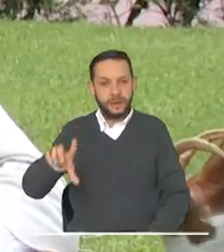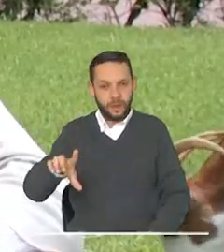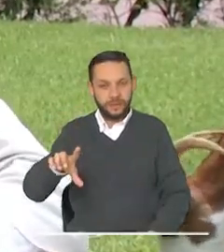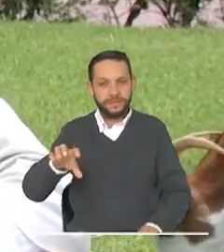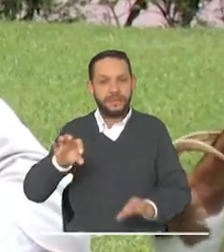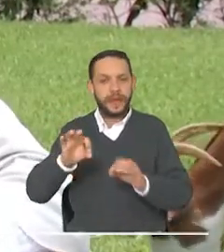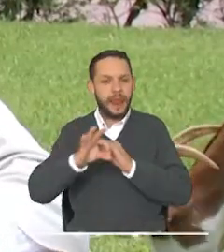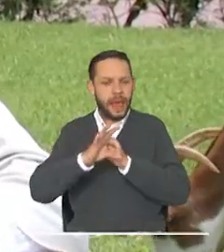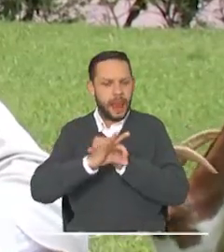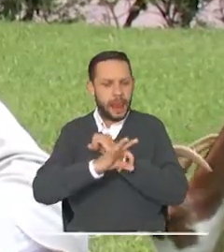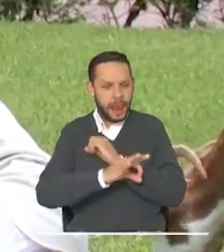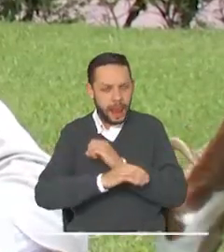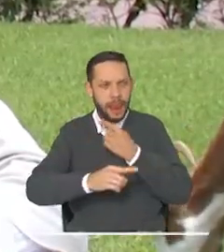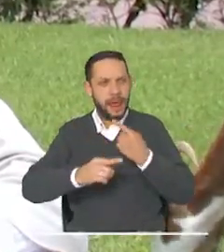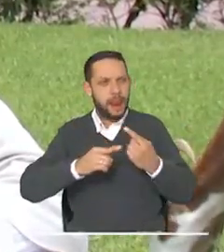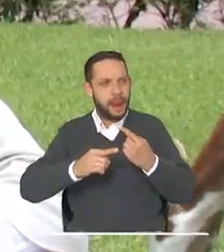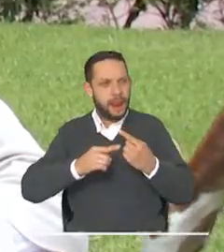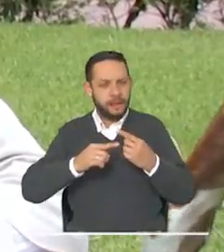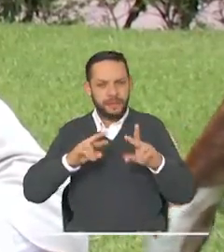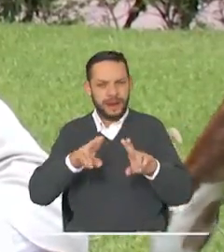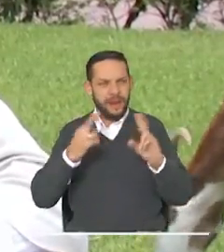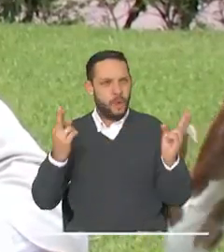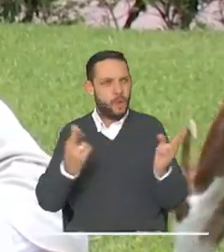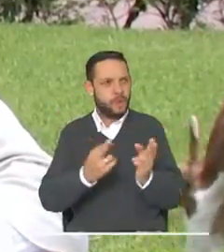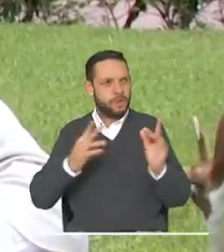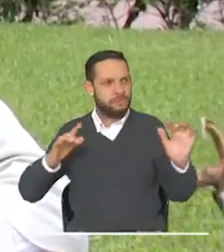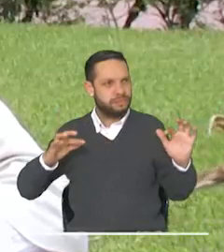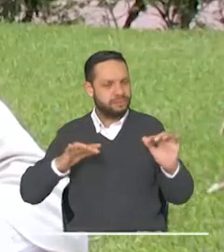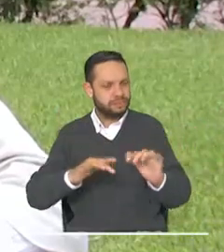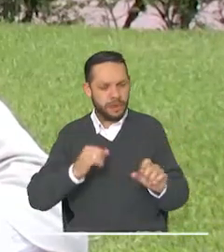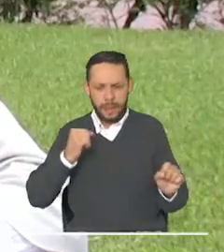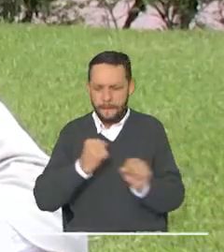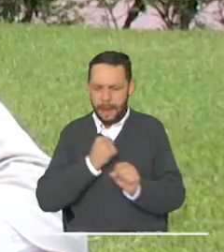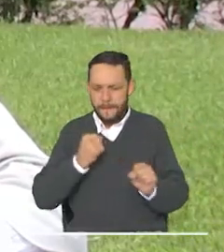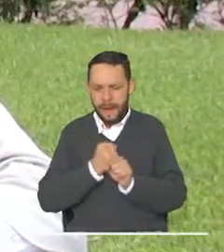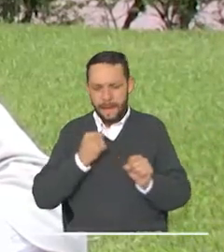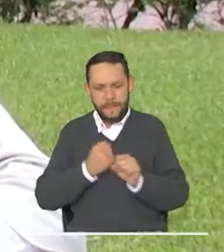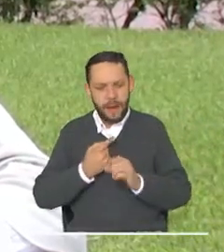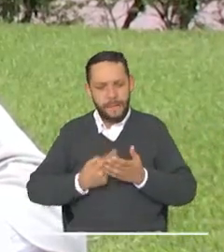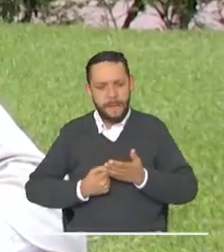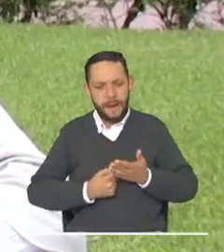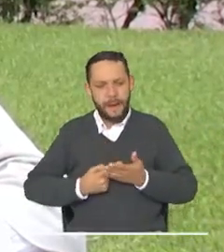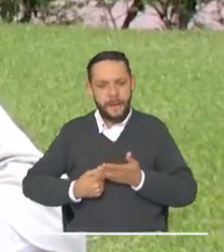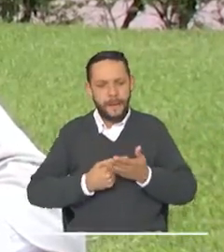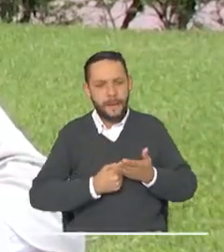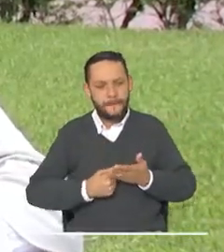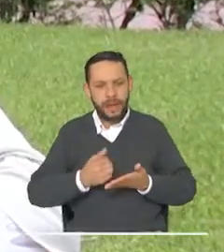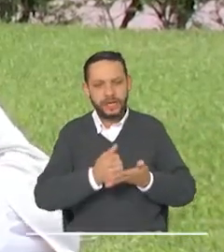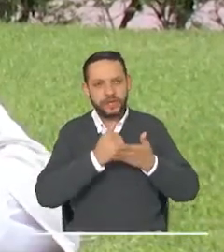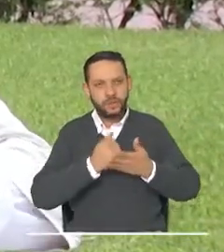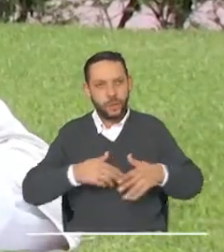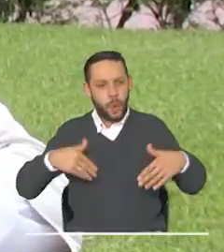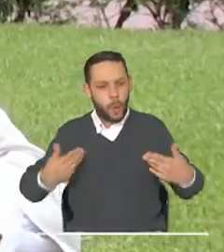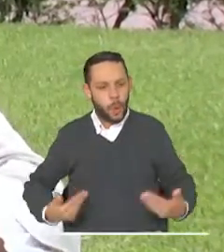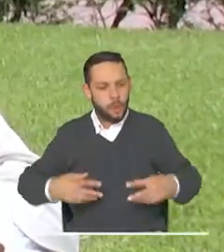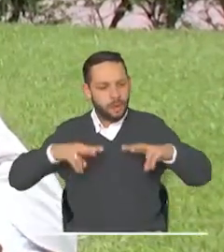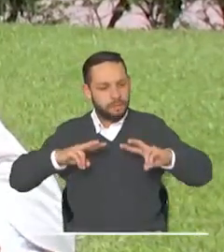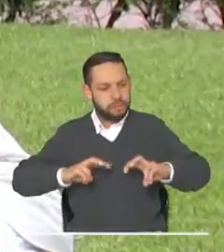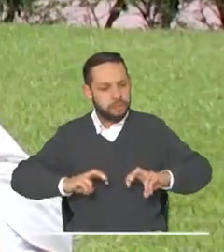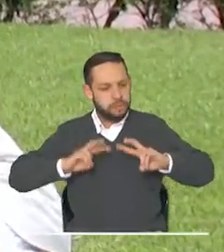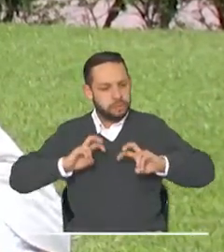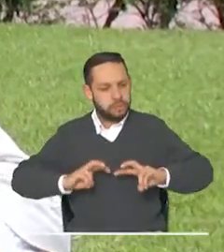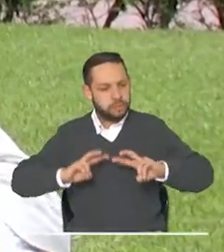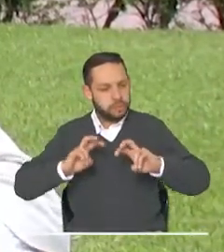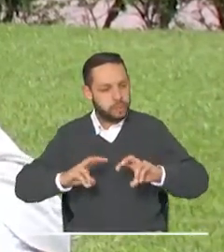Mental hemos hecho una un trabajo interdisciplinario con los parques de la salud para desarrollar